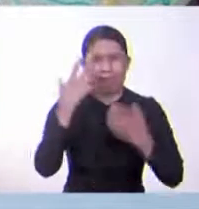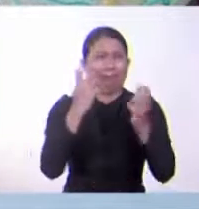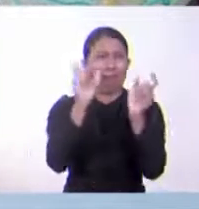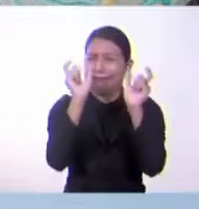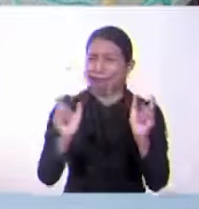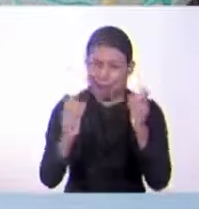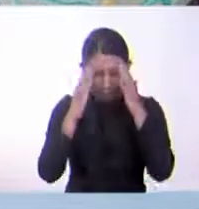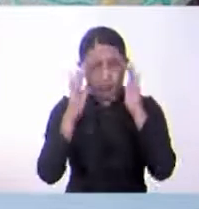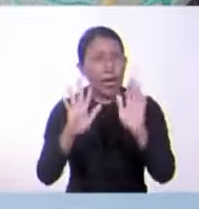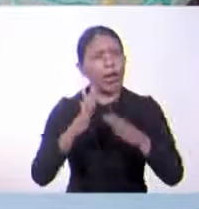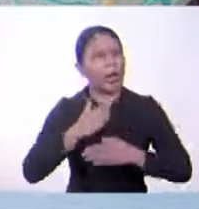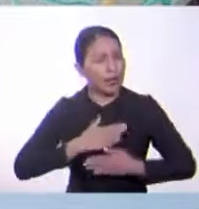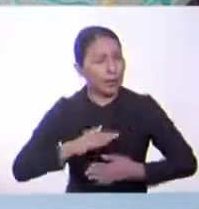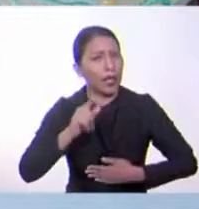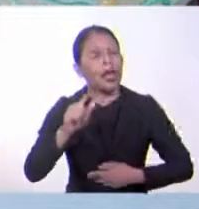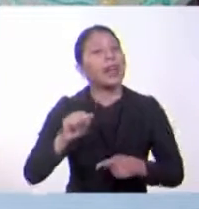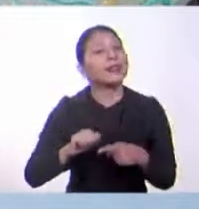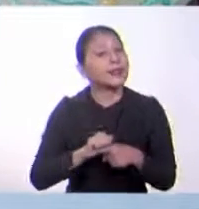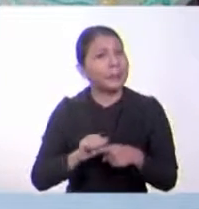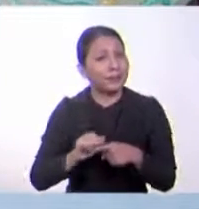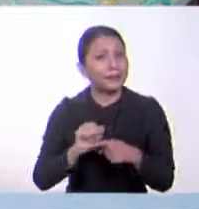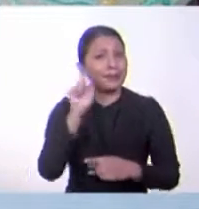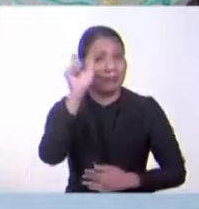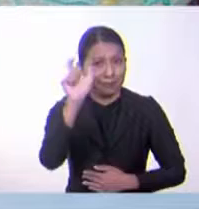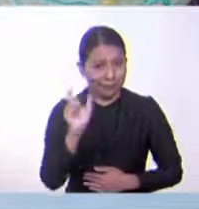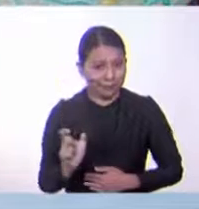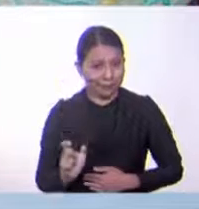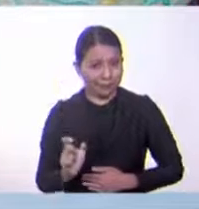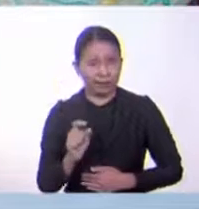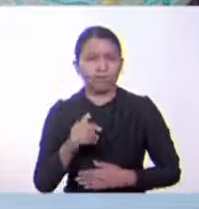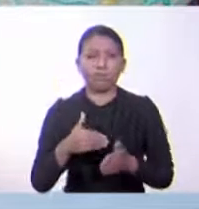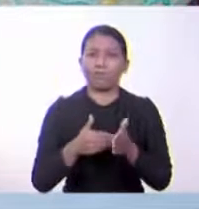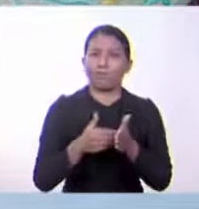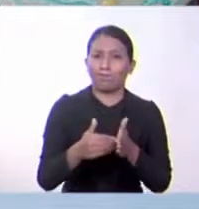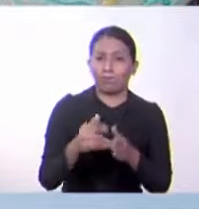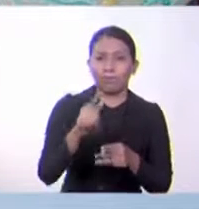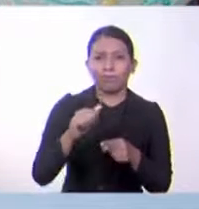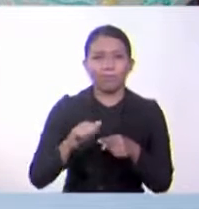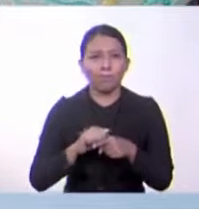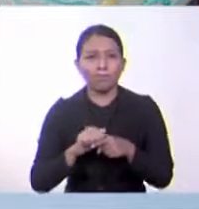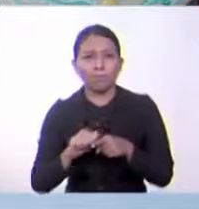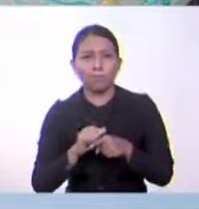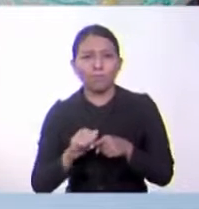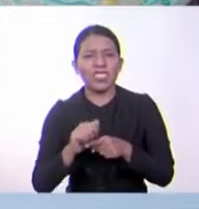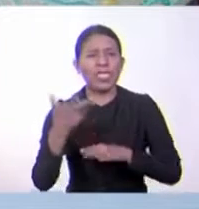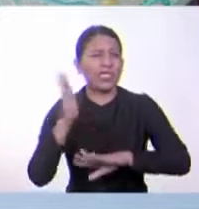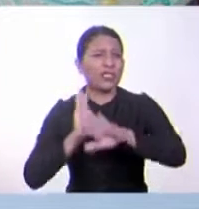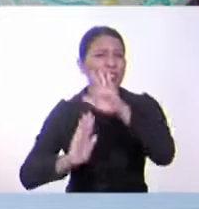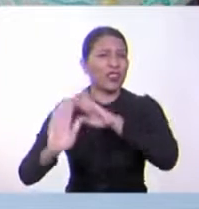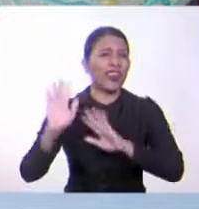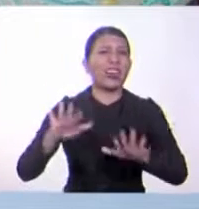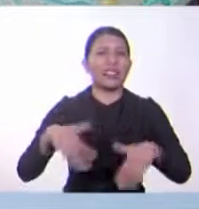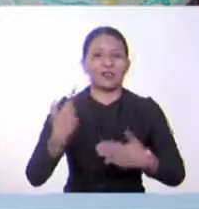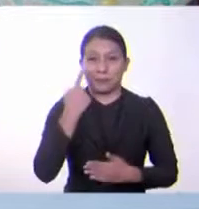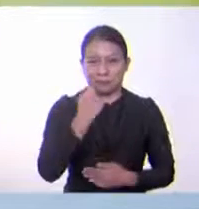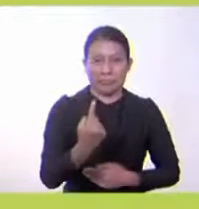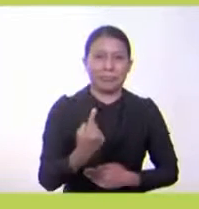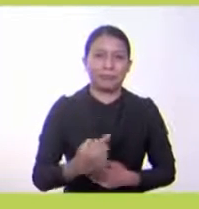un repaso y como siempre vamos a iniciar haciendo un recorrido por la historia. Veamos.